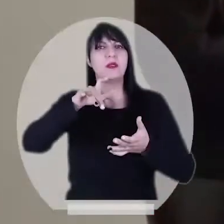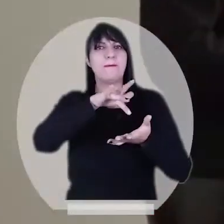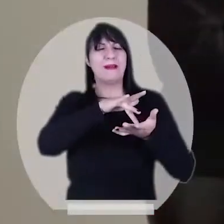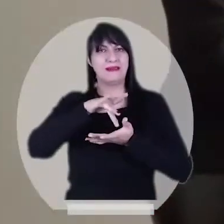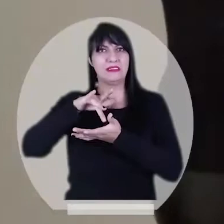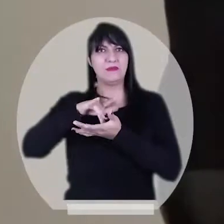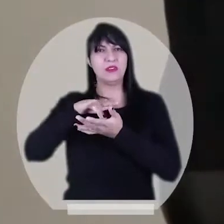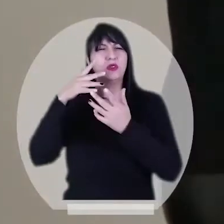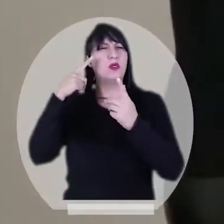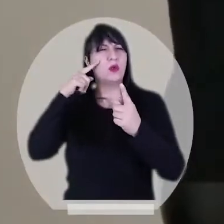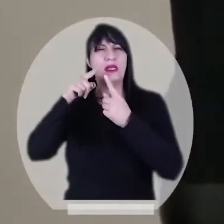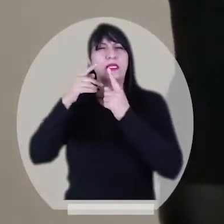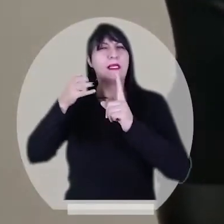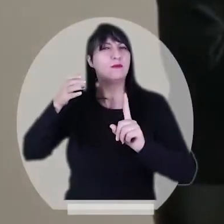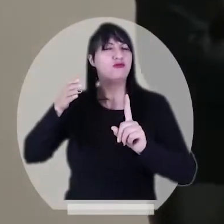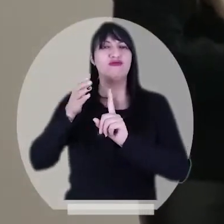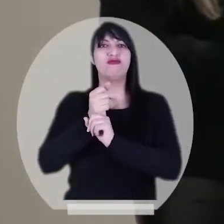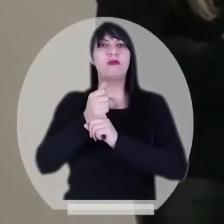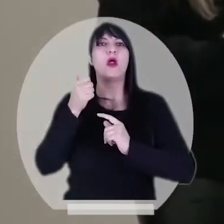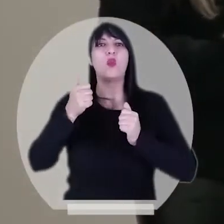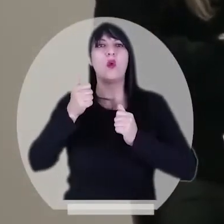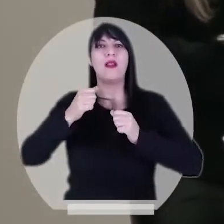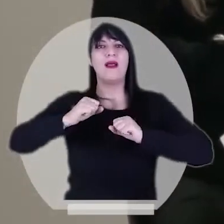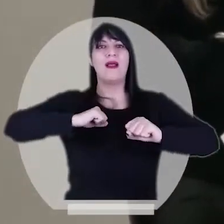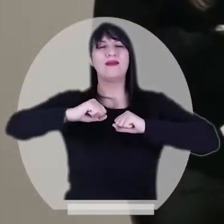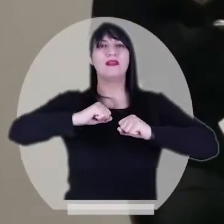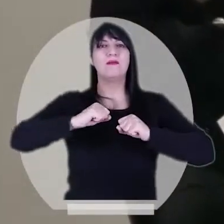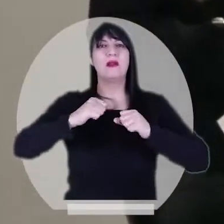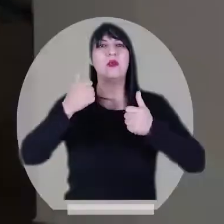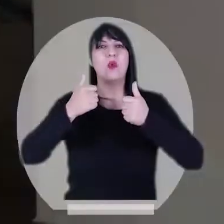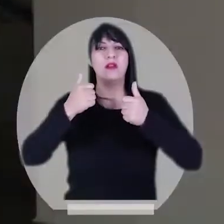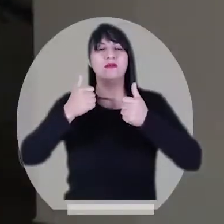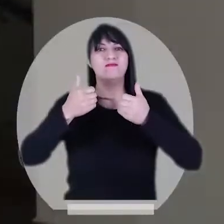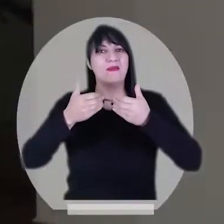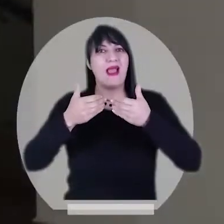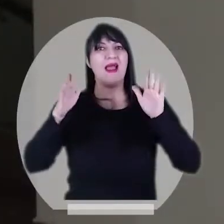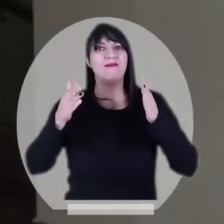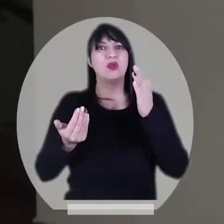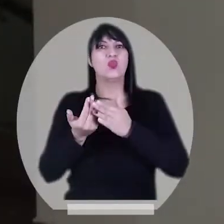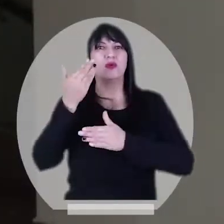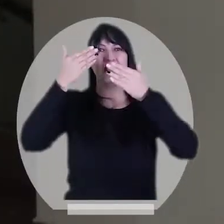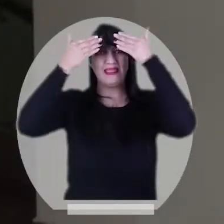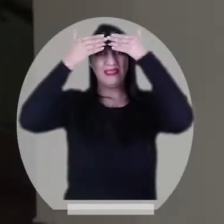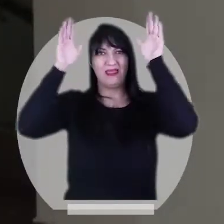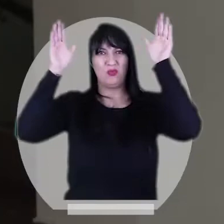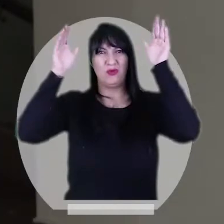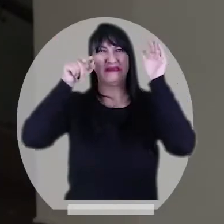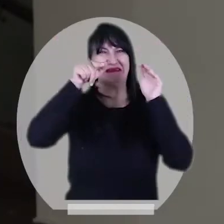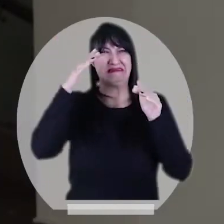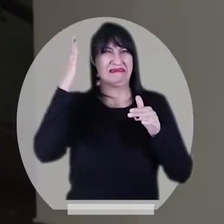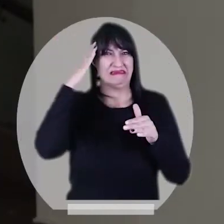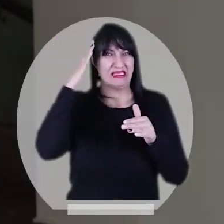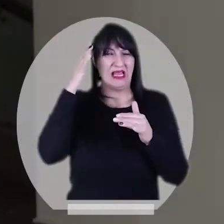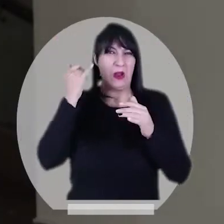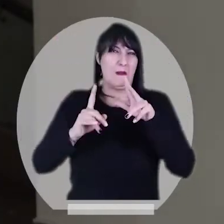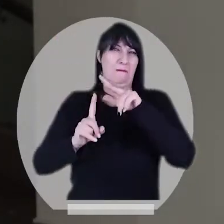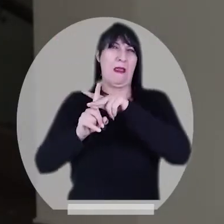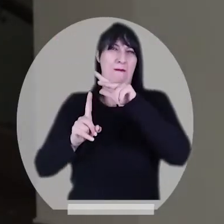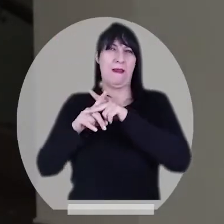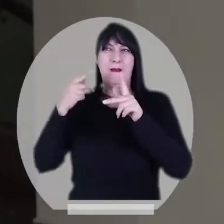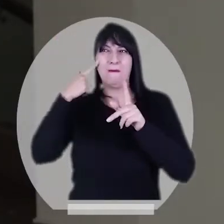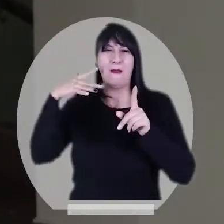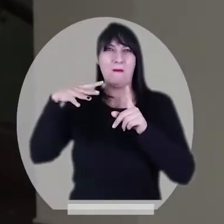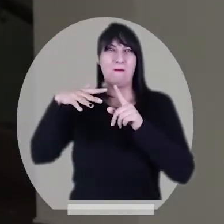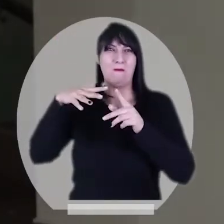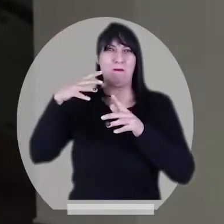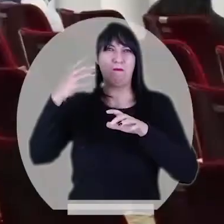participamos en este comité queremos lograr una reactivación muy positiva para el tema de la democracia, que en estos tiempos se ha visto tal